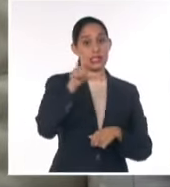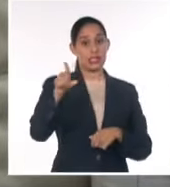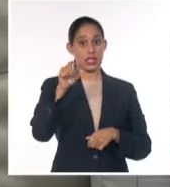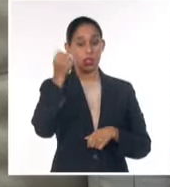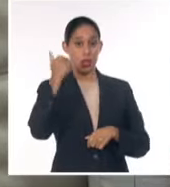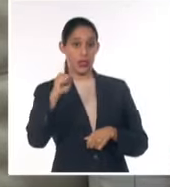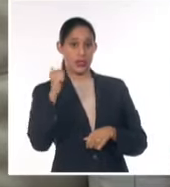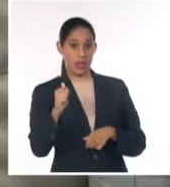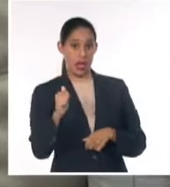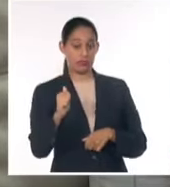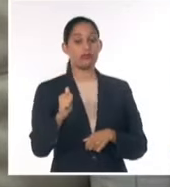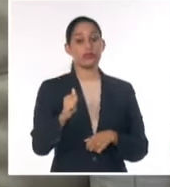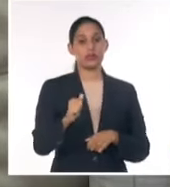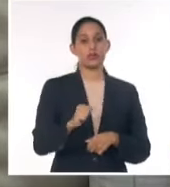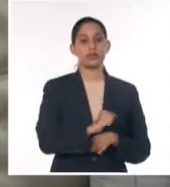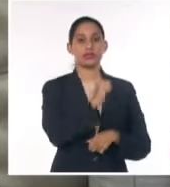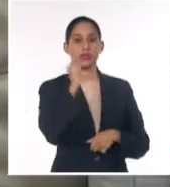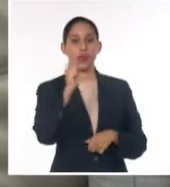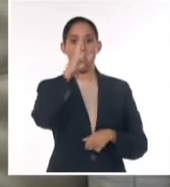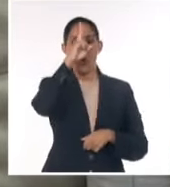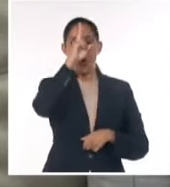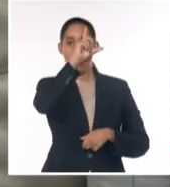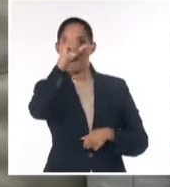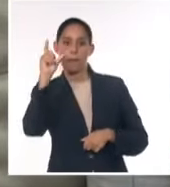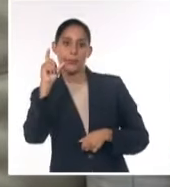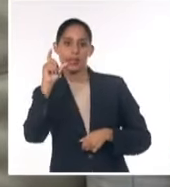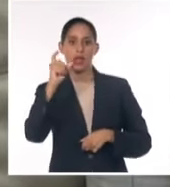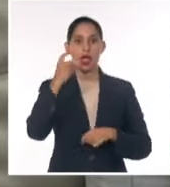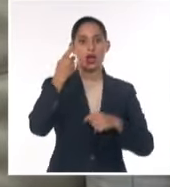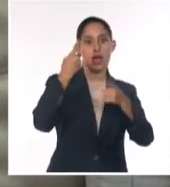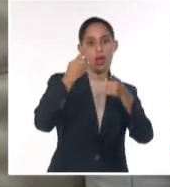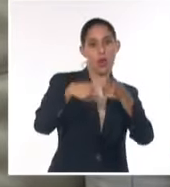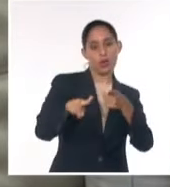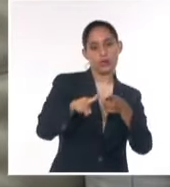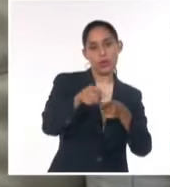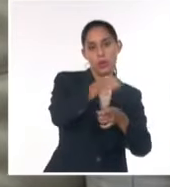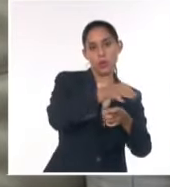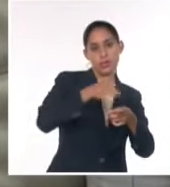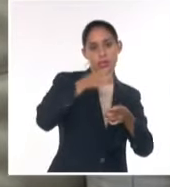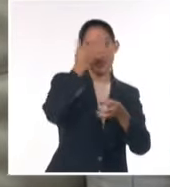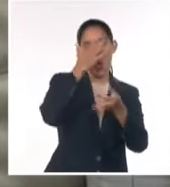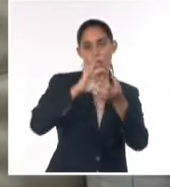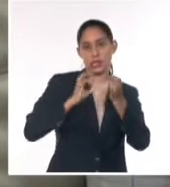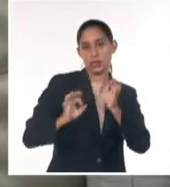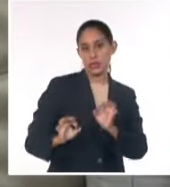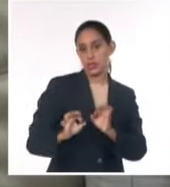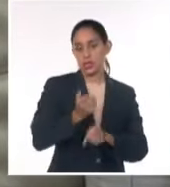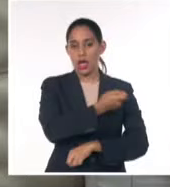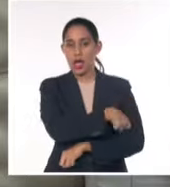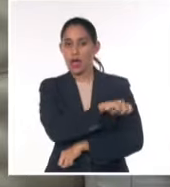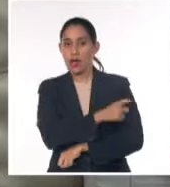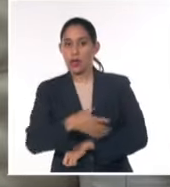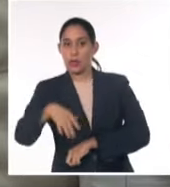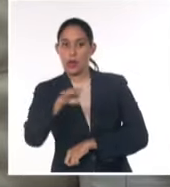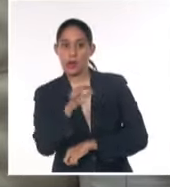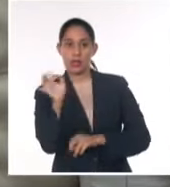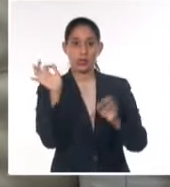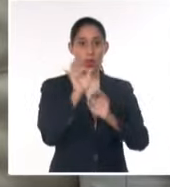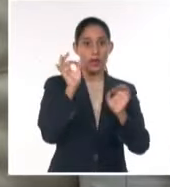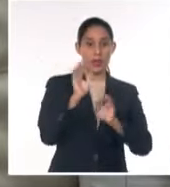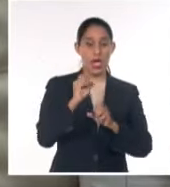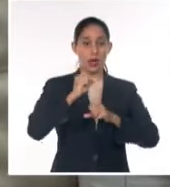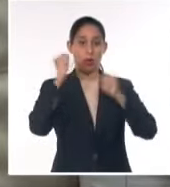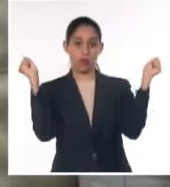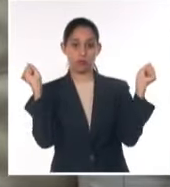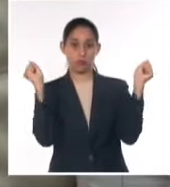servicio, y con eso cogió el hospital, cogió bombeos de Artemisa, y hay población ya, y se están cerrando bancos de transformadores, subiendo